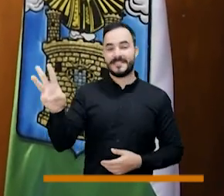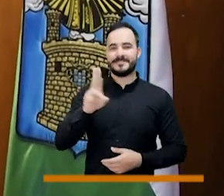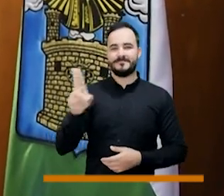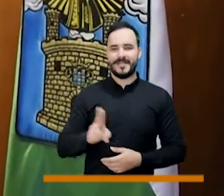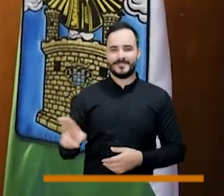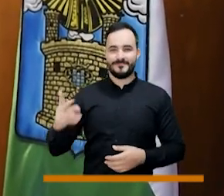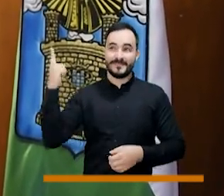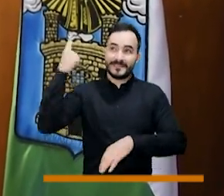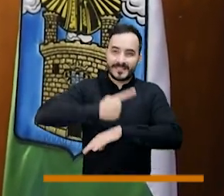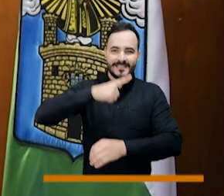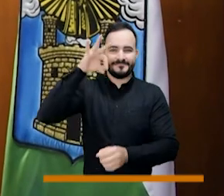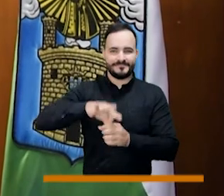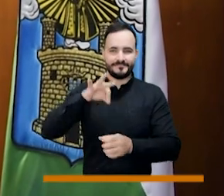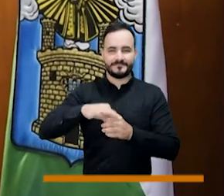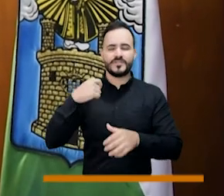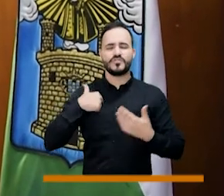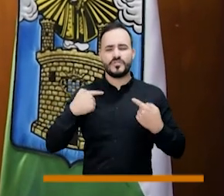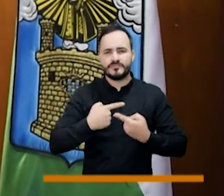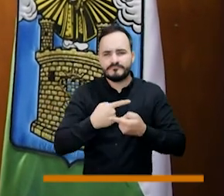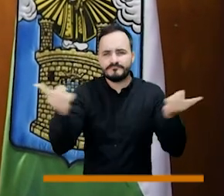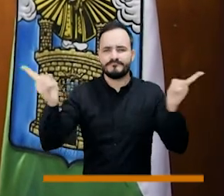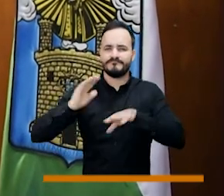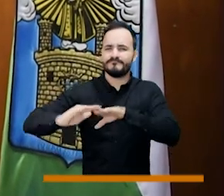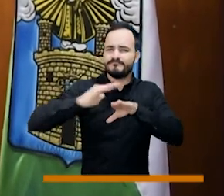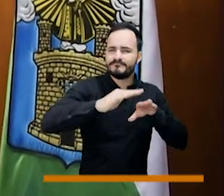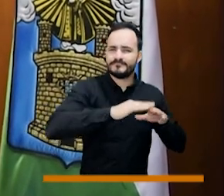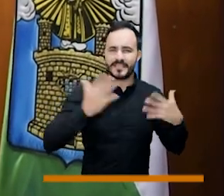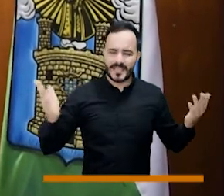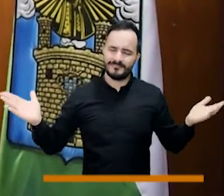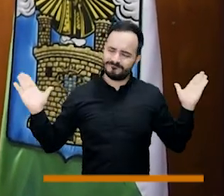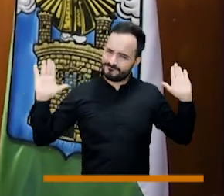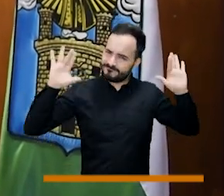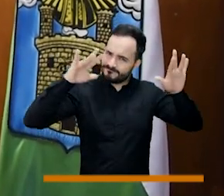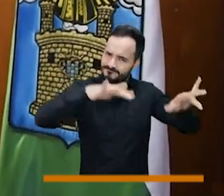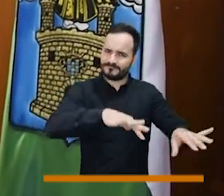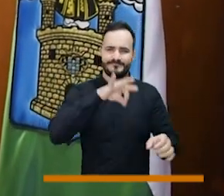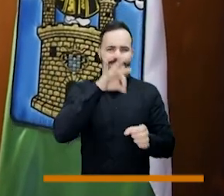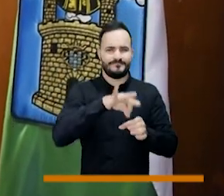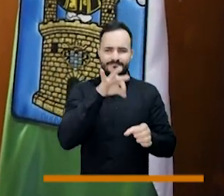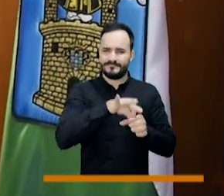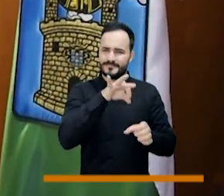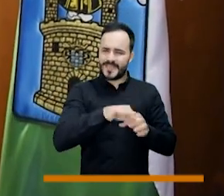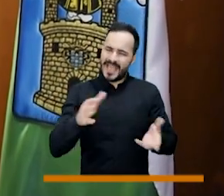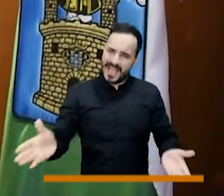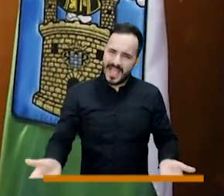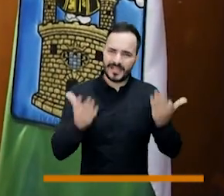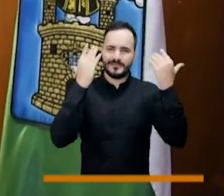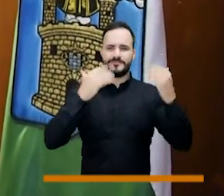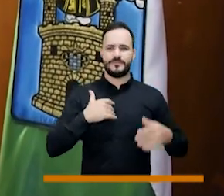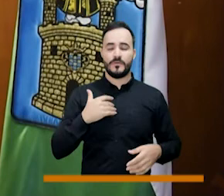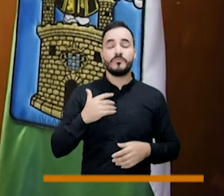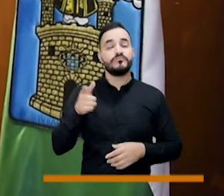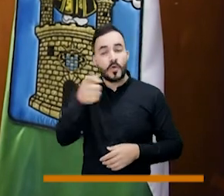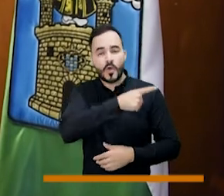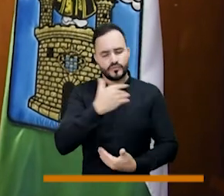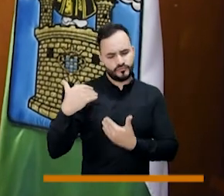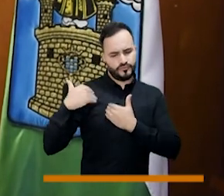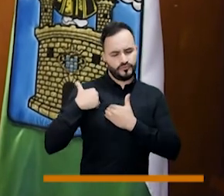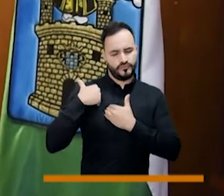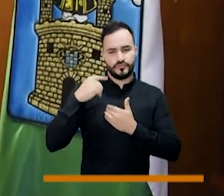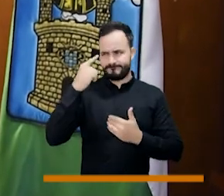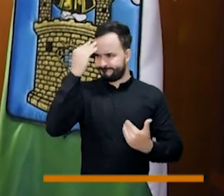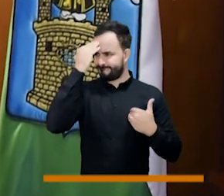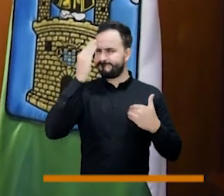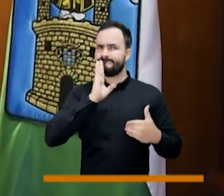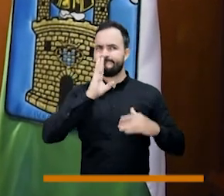Mi invitación es salir masivamente a las urnas y votar a conciencia,